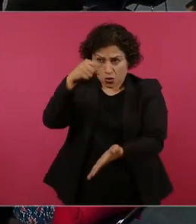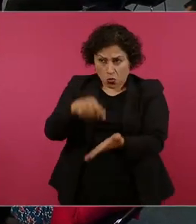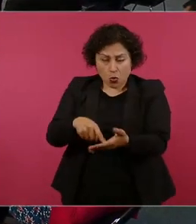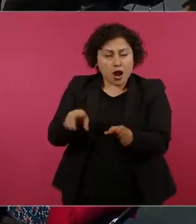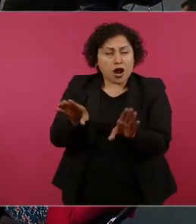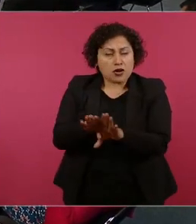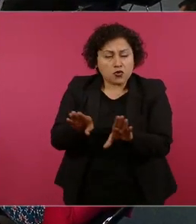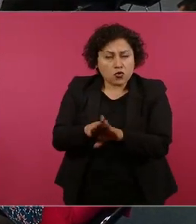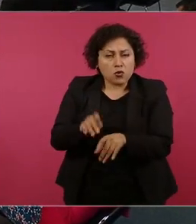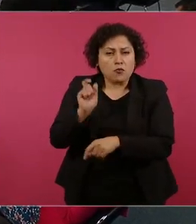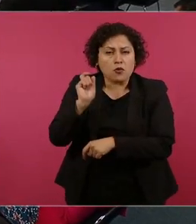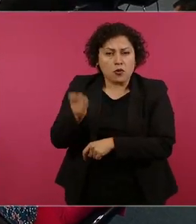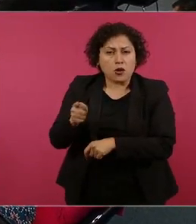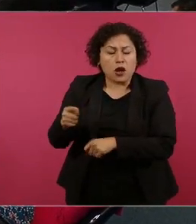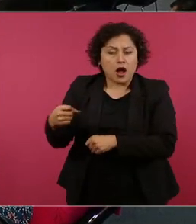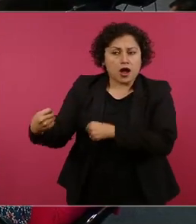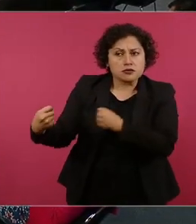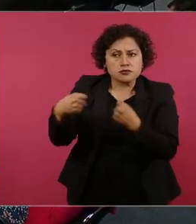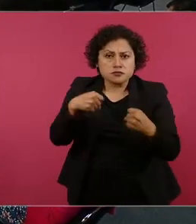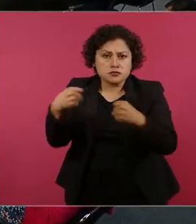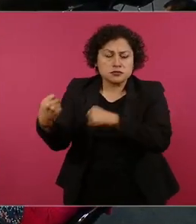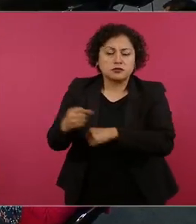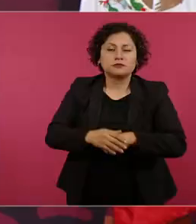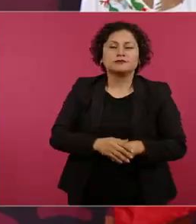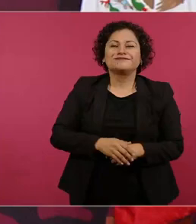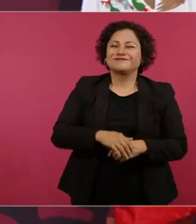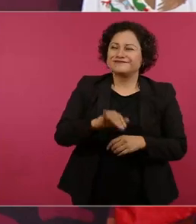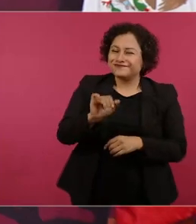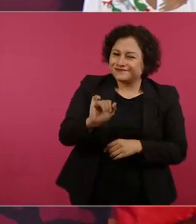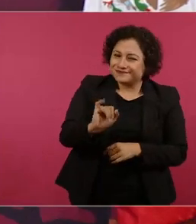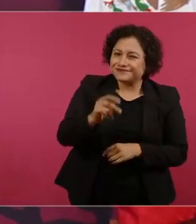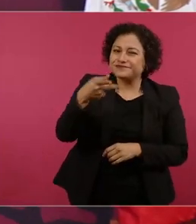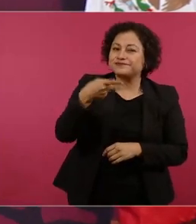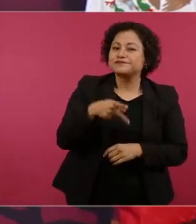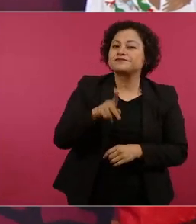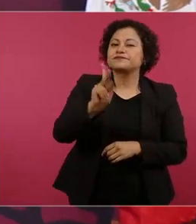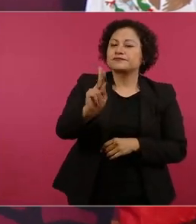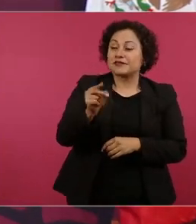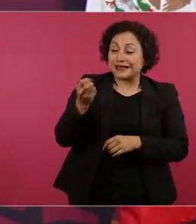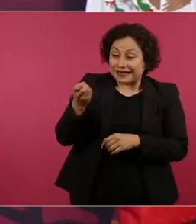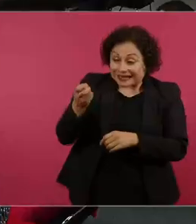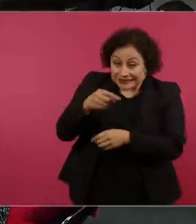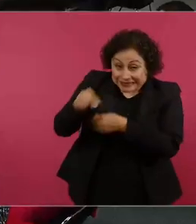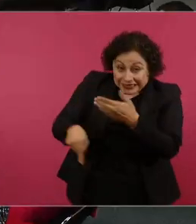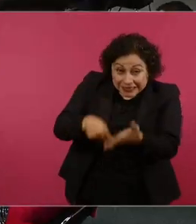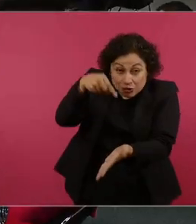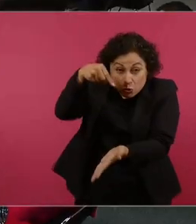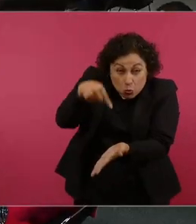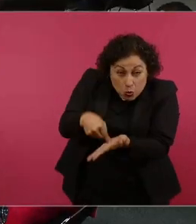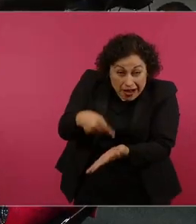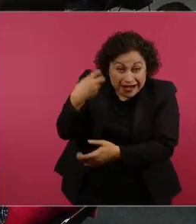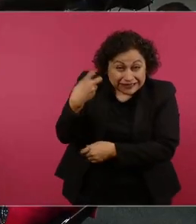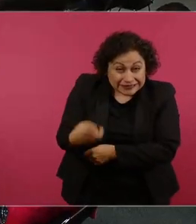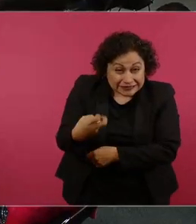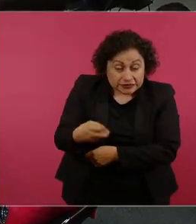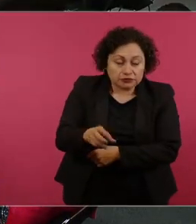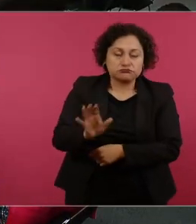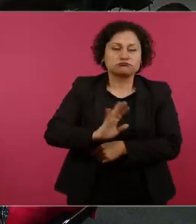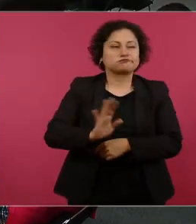siquiera es ahí cerca de ahí pero